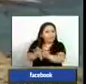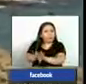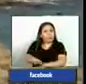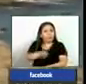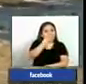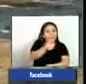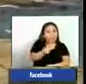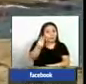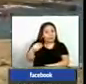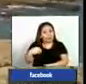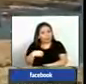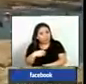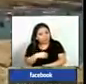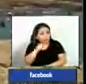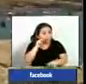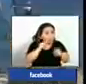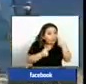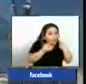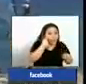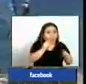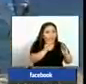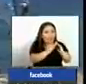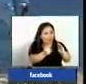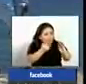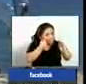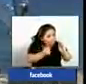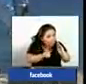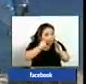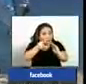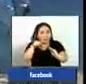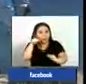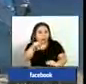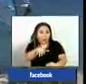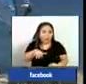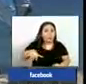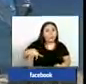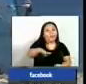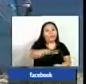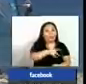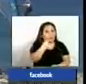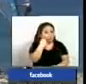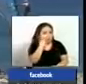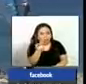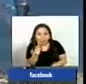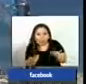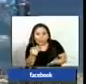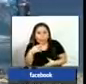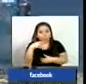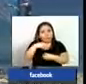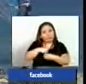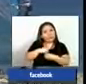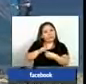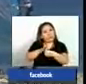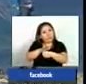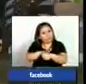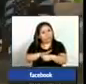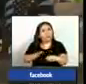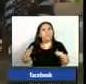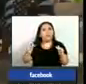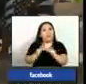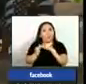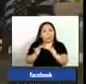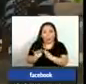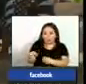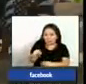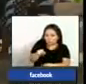estudiantes de medicina realizan visitas casa por casa en toda la isla buscando personas con algún síntoma además se aisló a